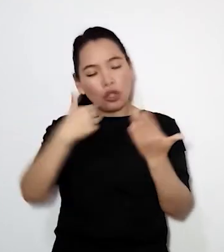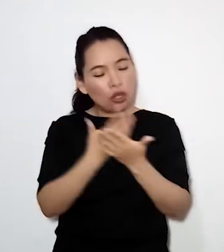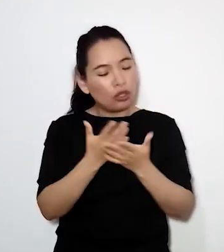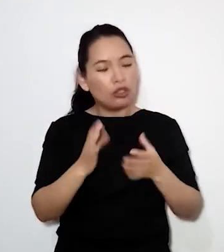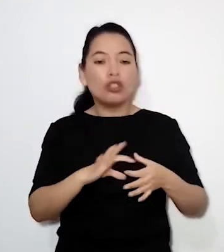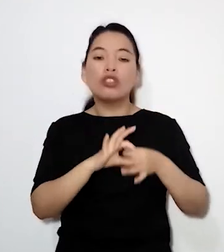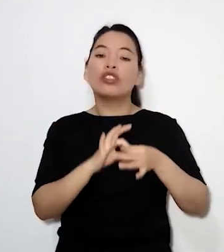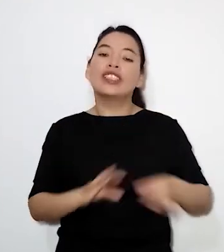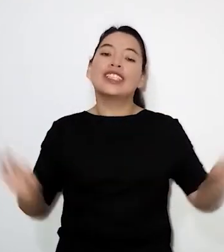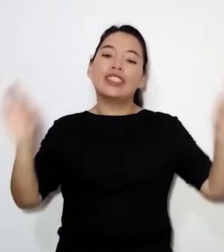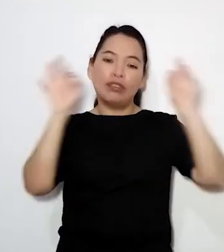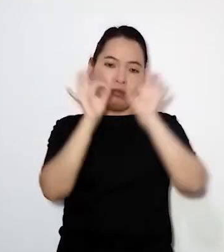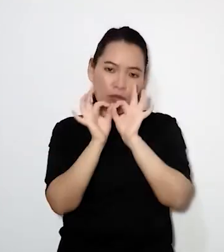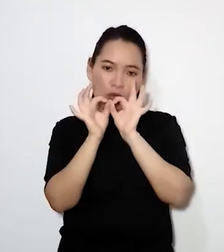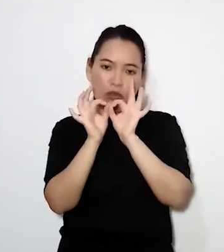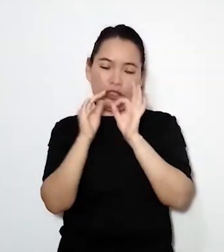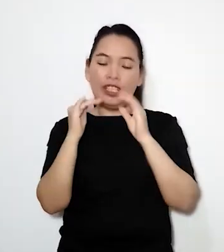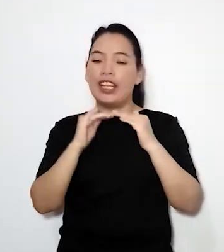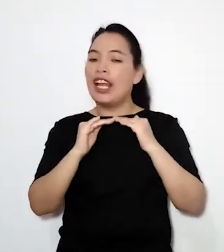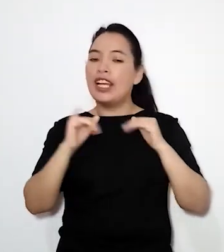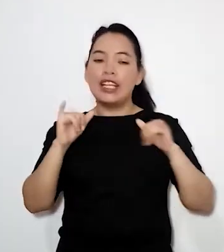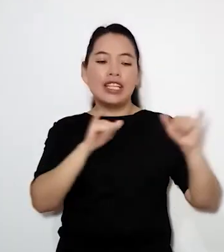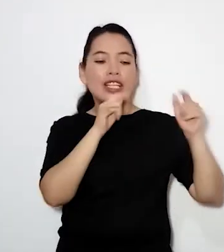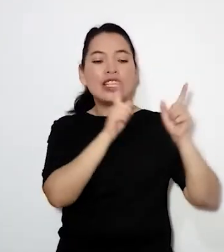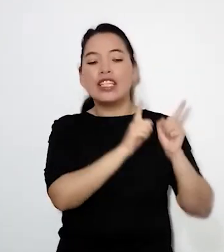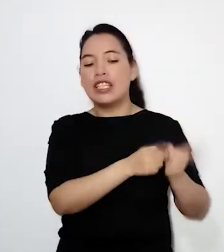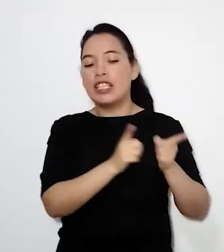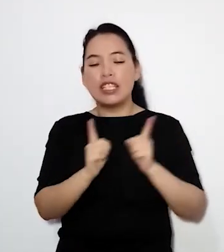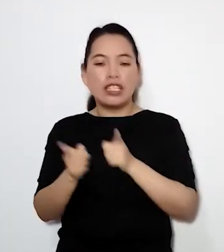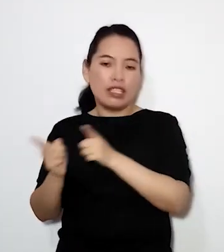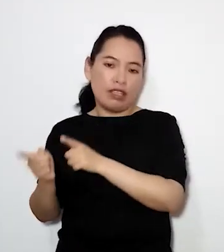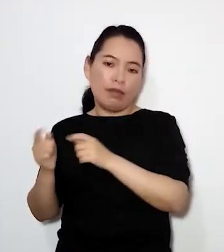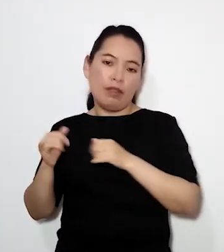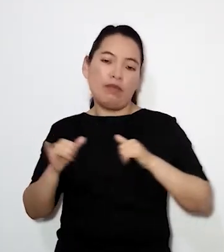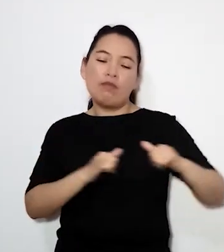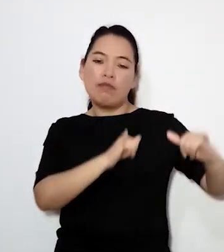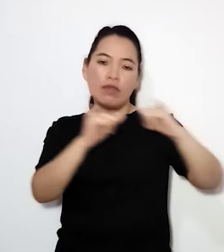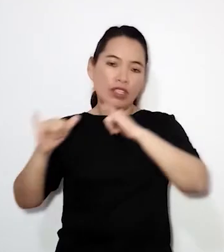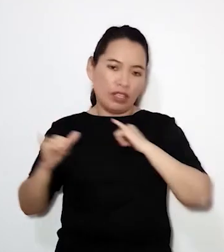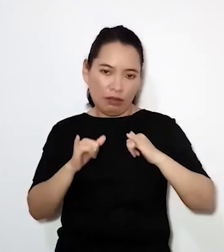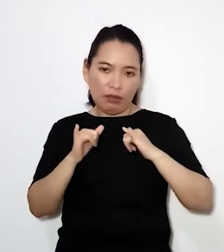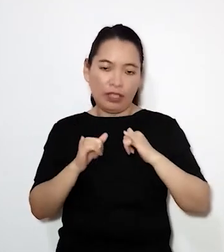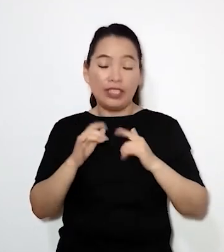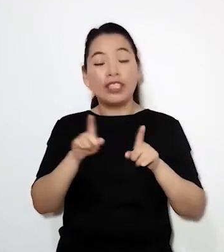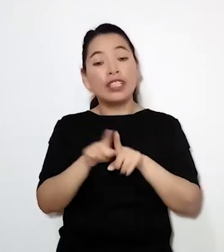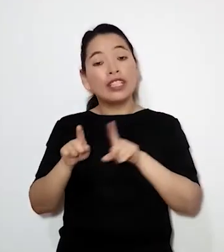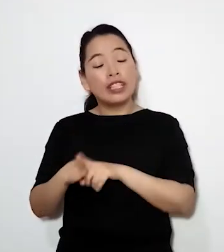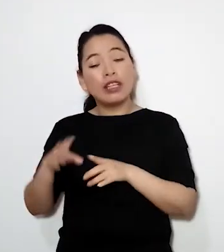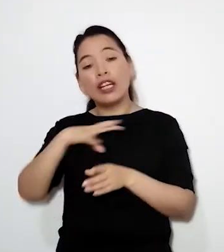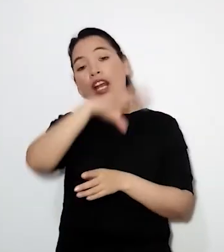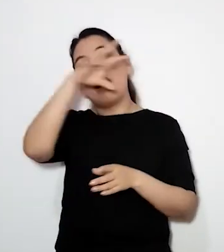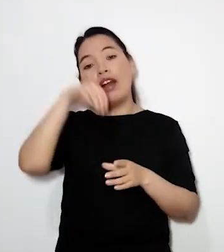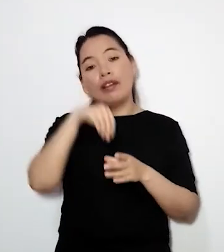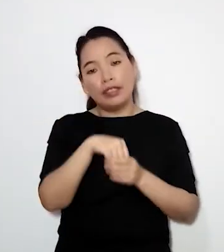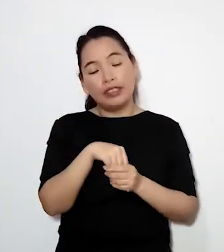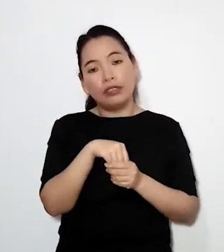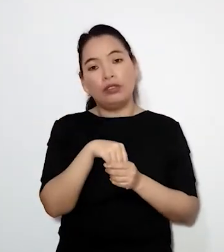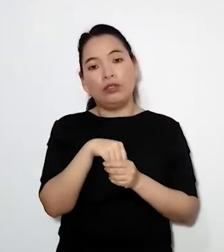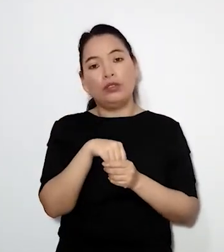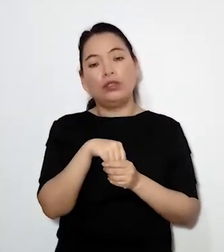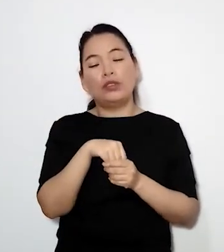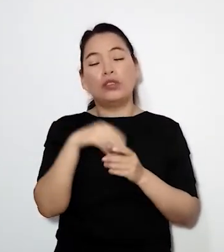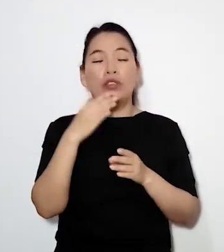manera. Y que la inclusión, y después retomaré este punto porque me parece